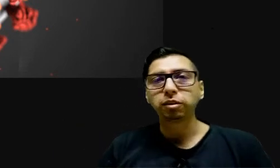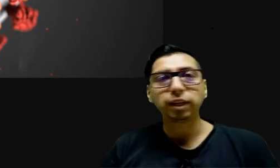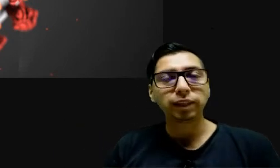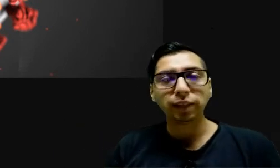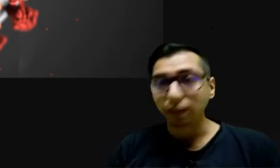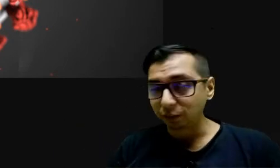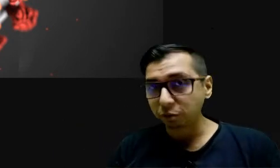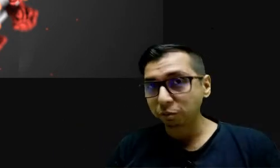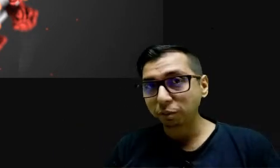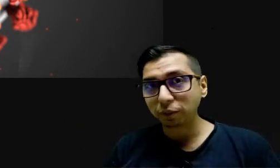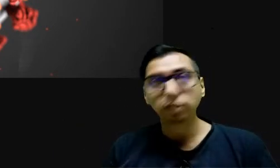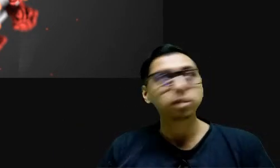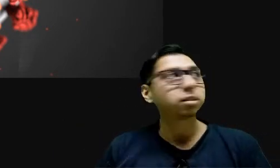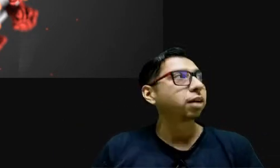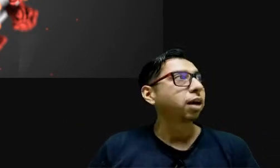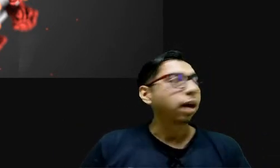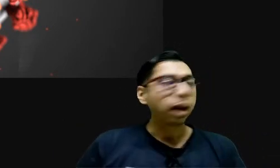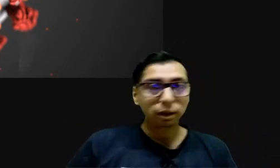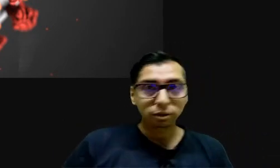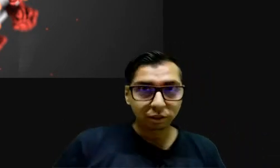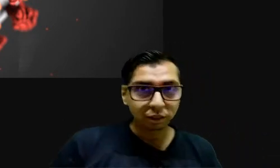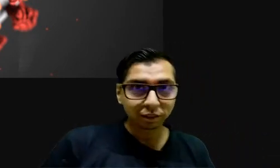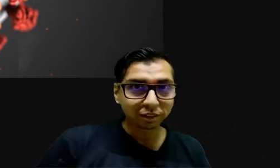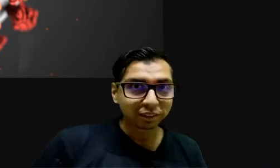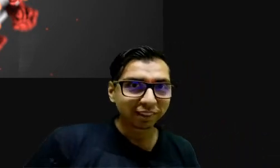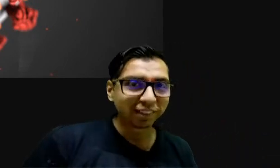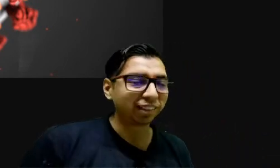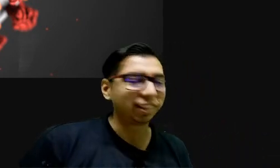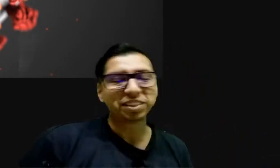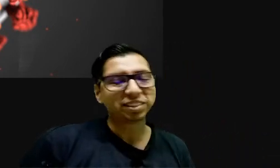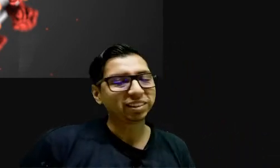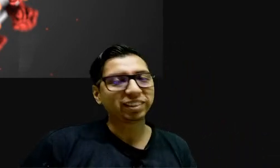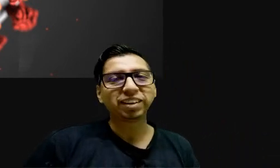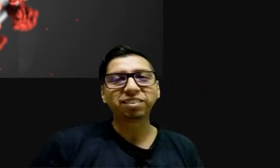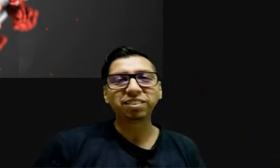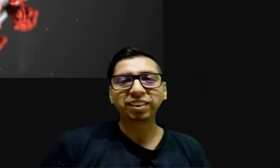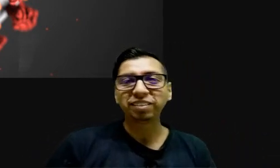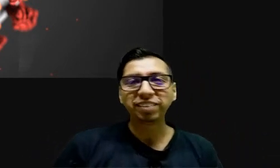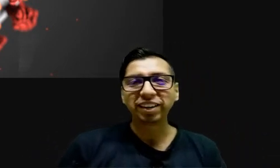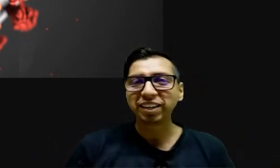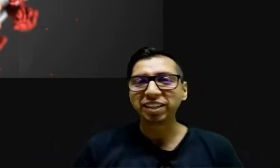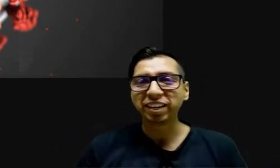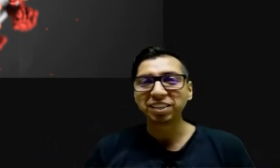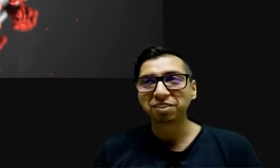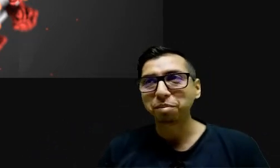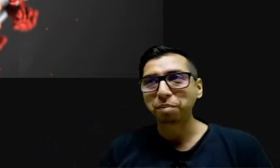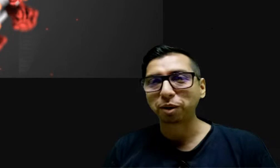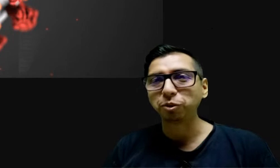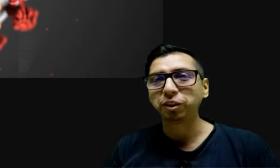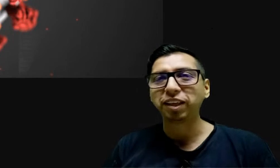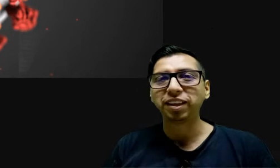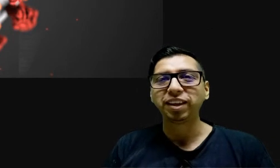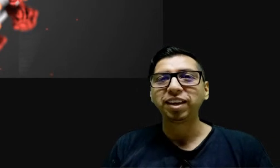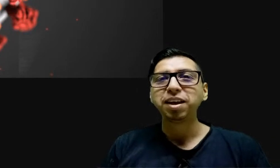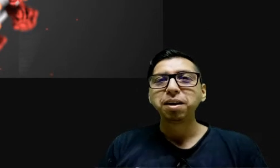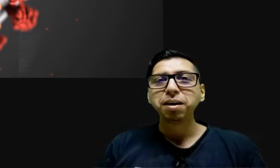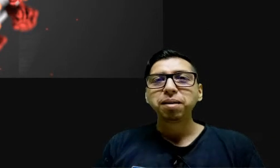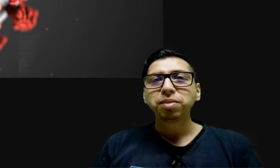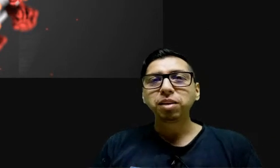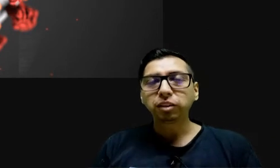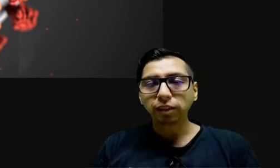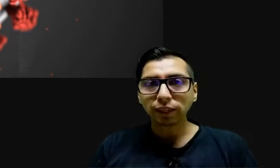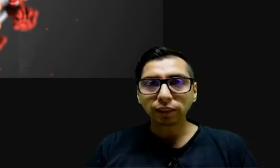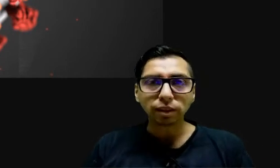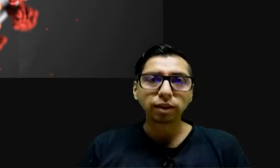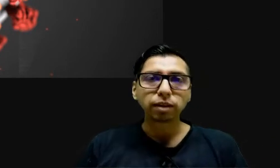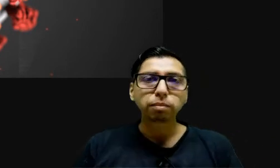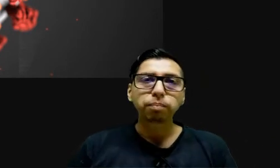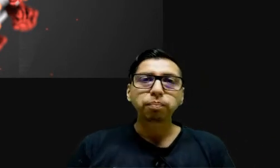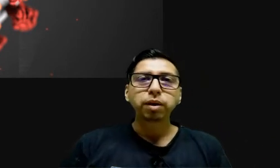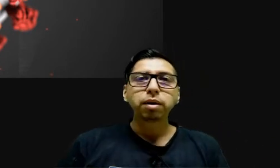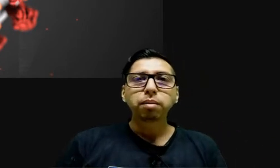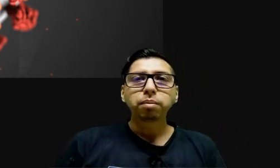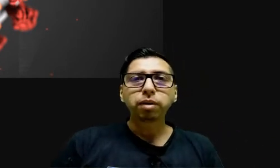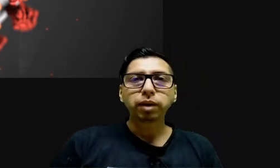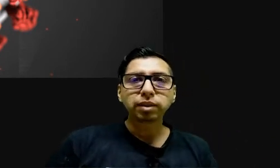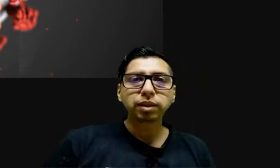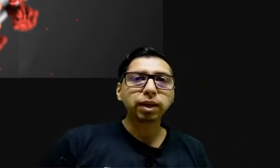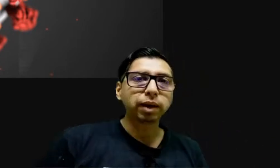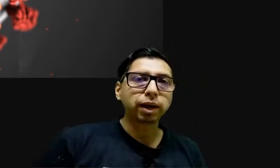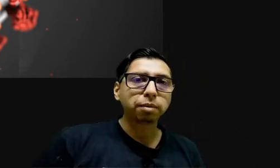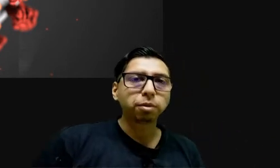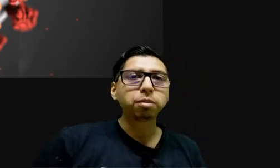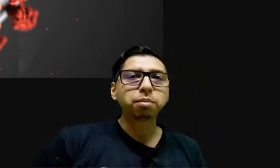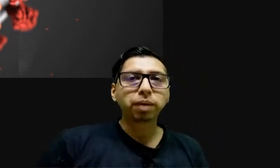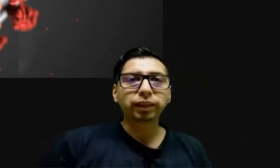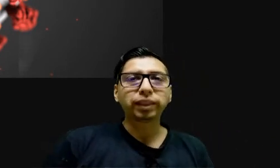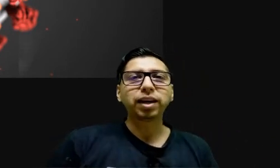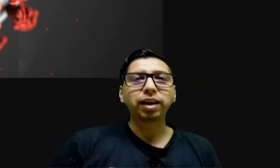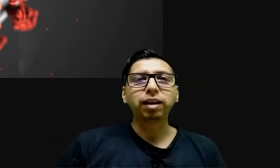el doctor Gatell en estos momentos a los niños. De hecho, ahorita una niña le hizo una pregunta de: doctor Gatell, ¿por qué si